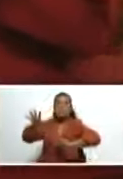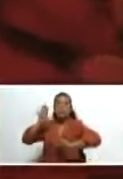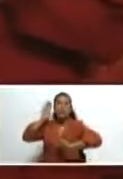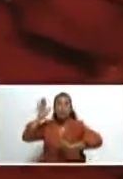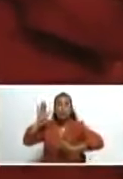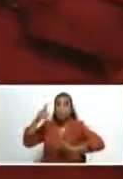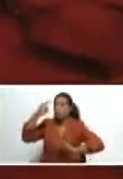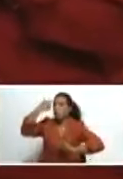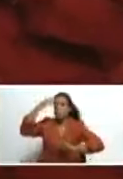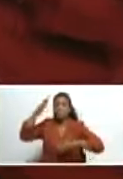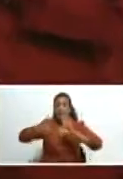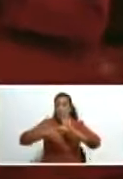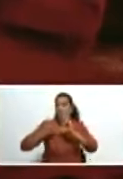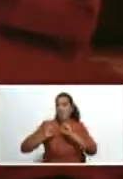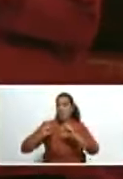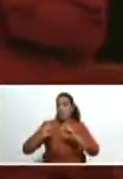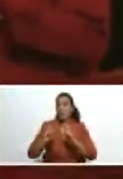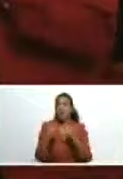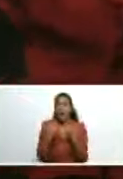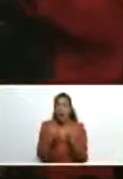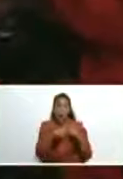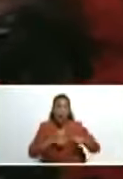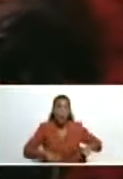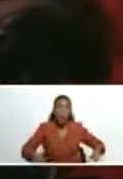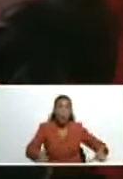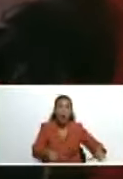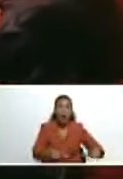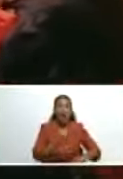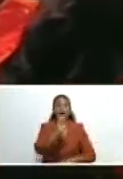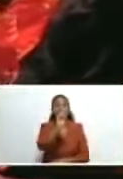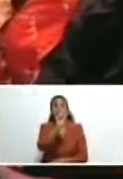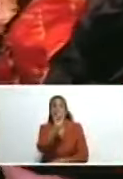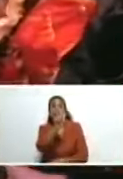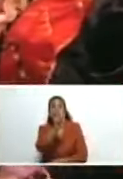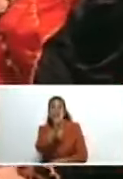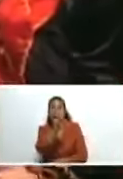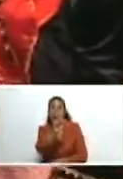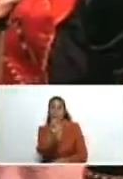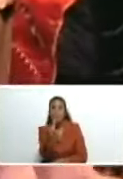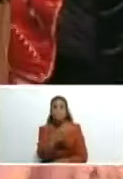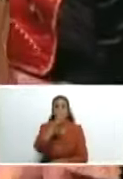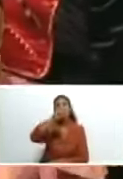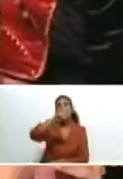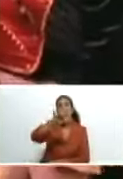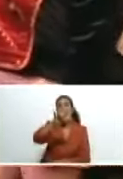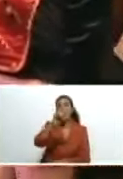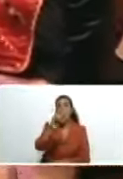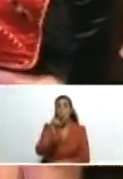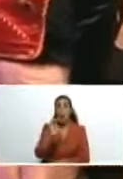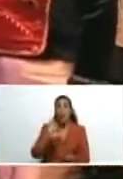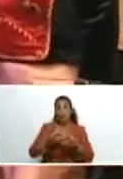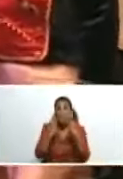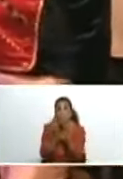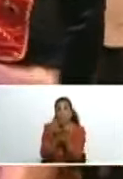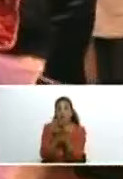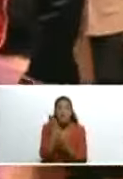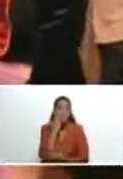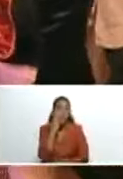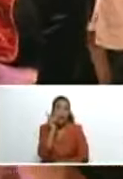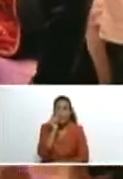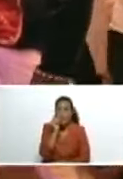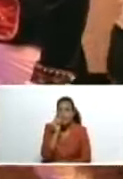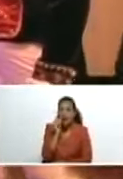estamos entrando a la Sala Mayor. La Sala Mayor. En la época de la familia Bolívar aquí era la sala